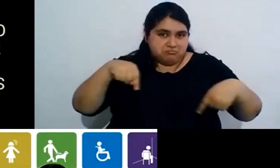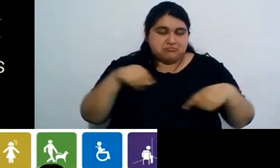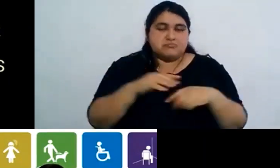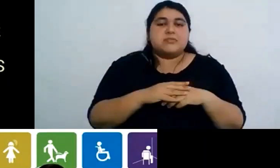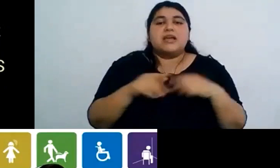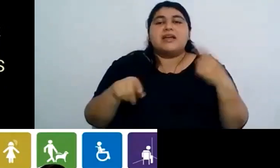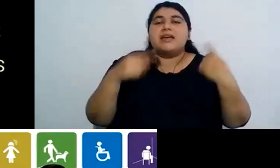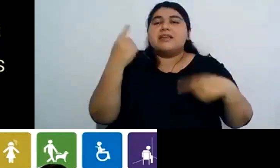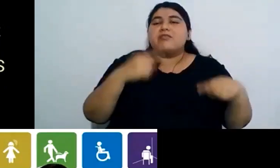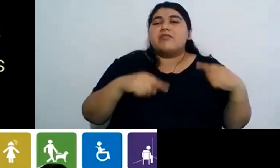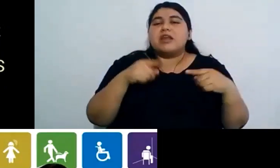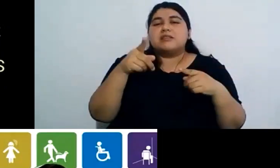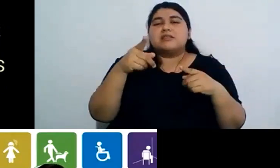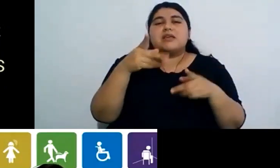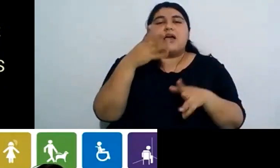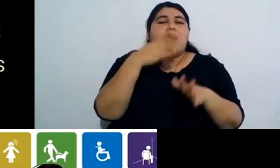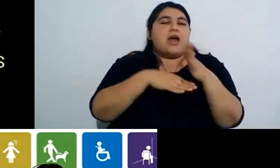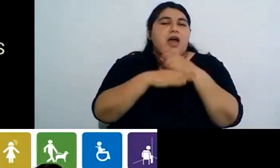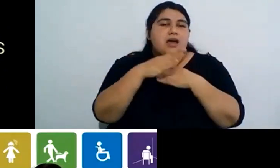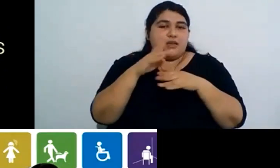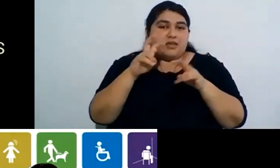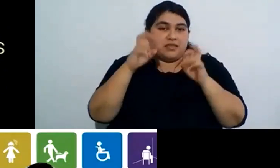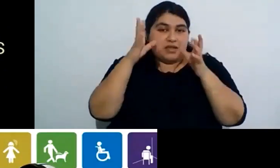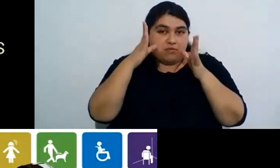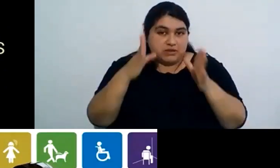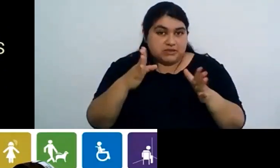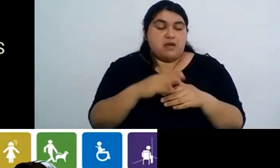de acuerdo a la discapacidad. Son